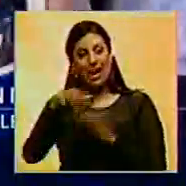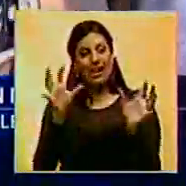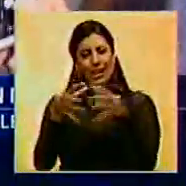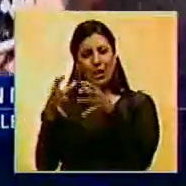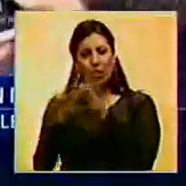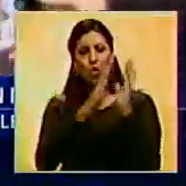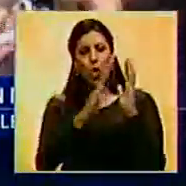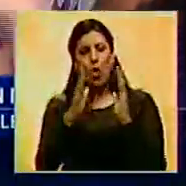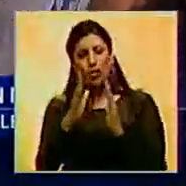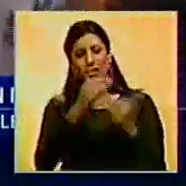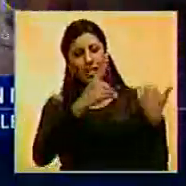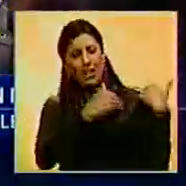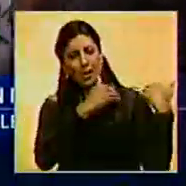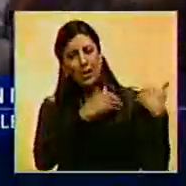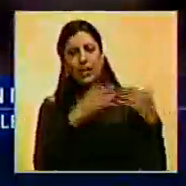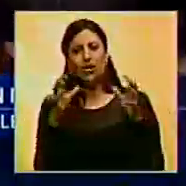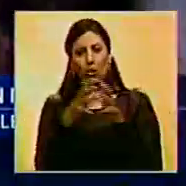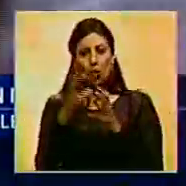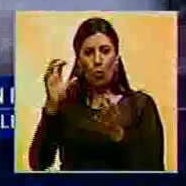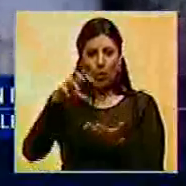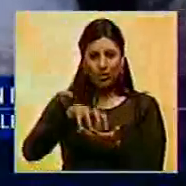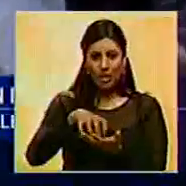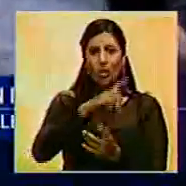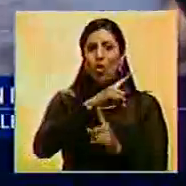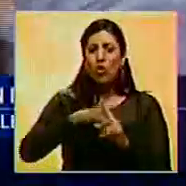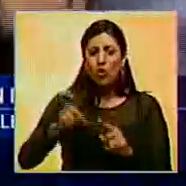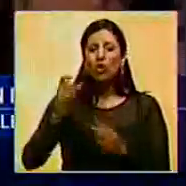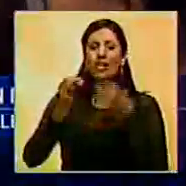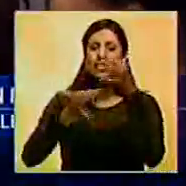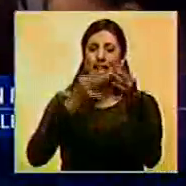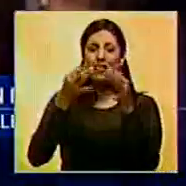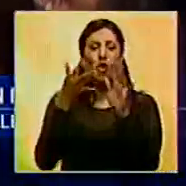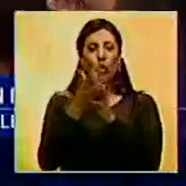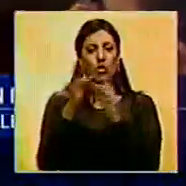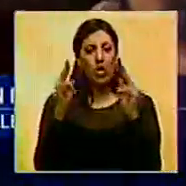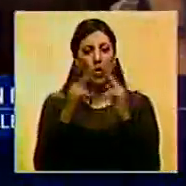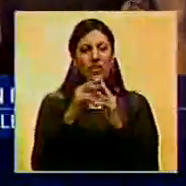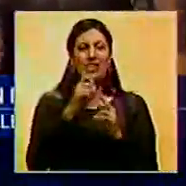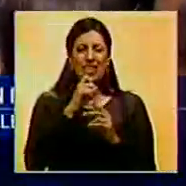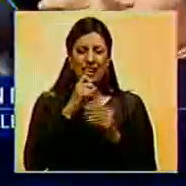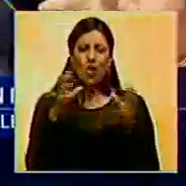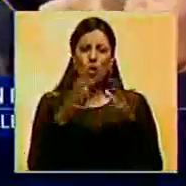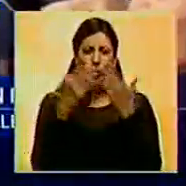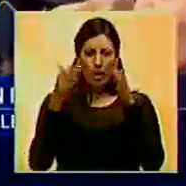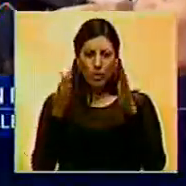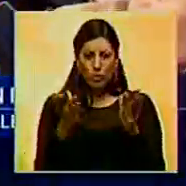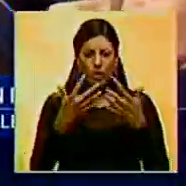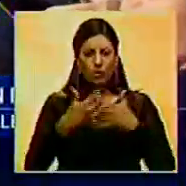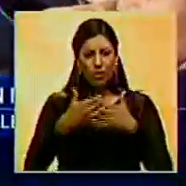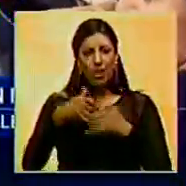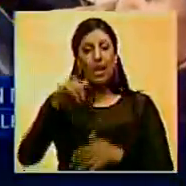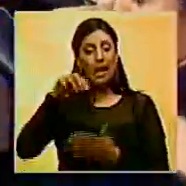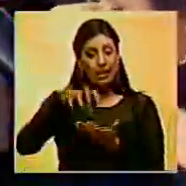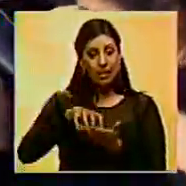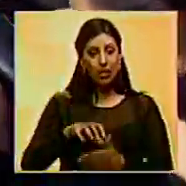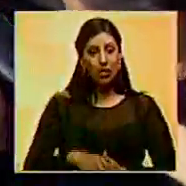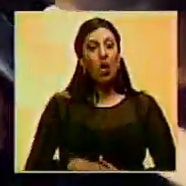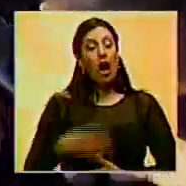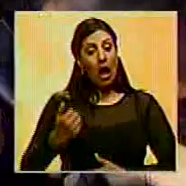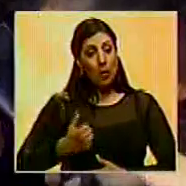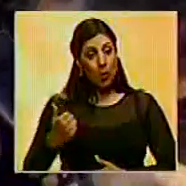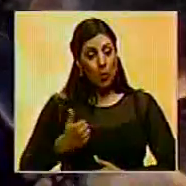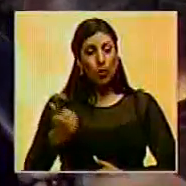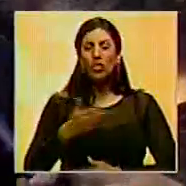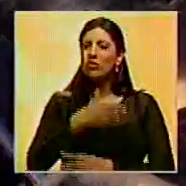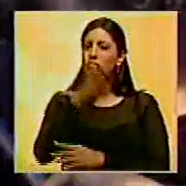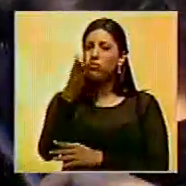con organizaciones representativas de la región y sostendrán un encuentro con el sector estudiantil y emprendedores del Estado. El propósito de la